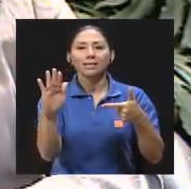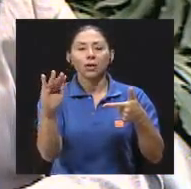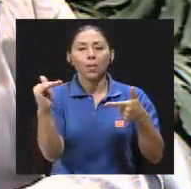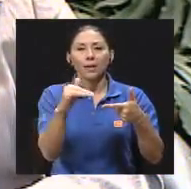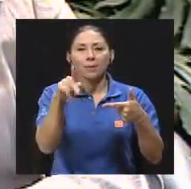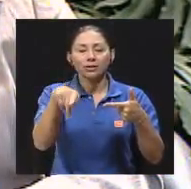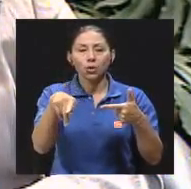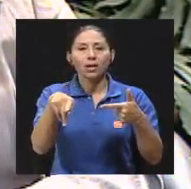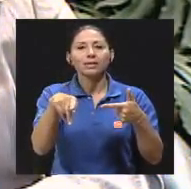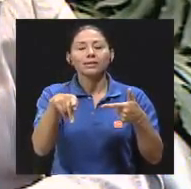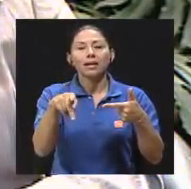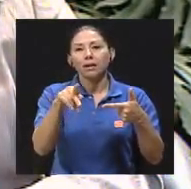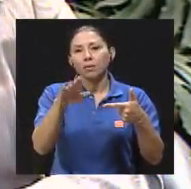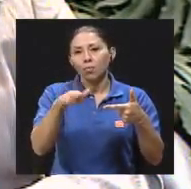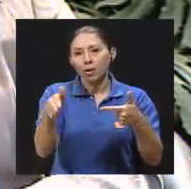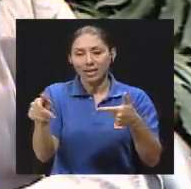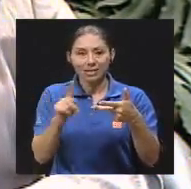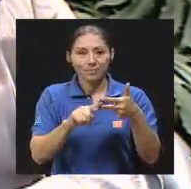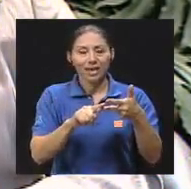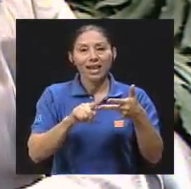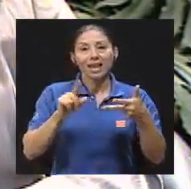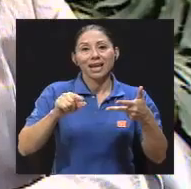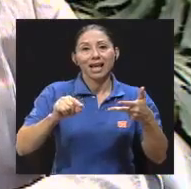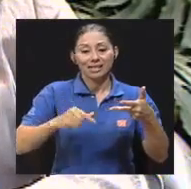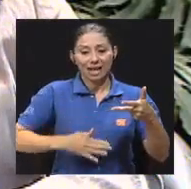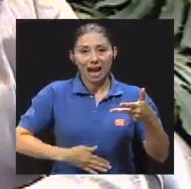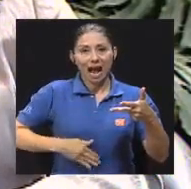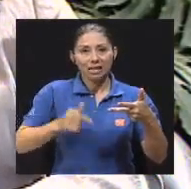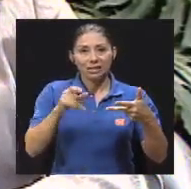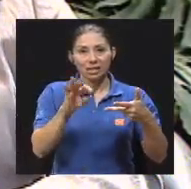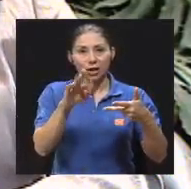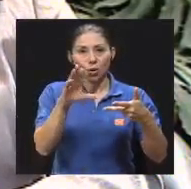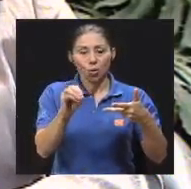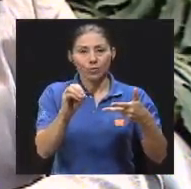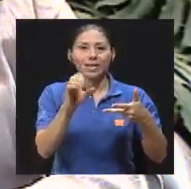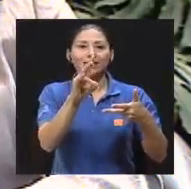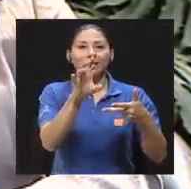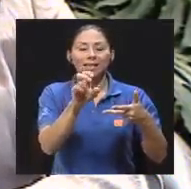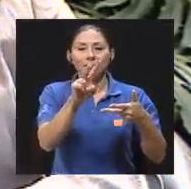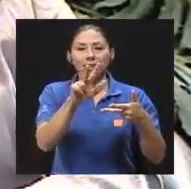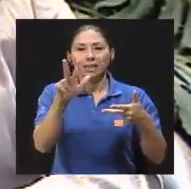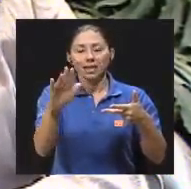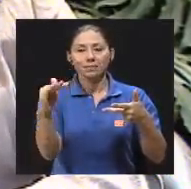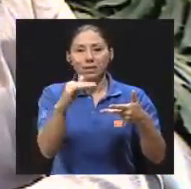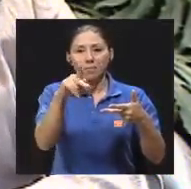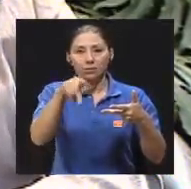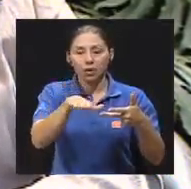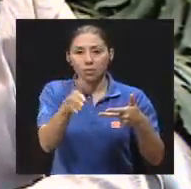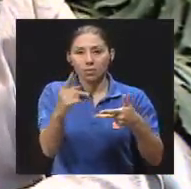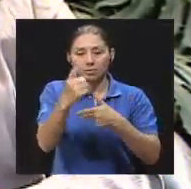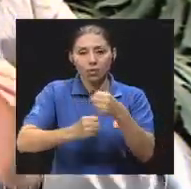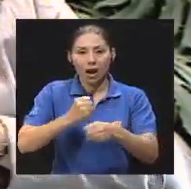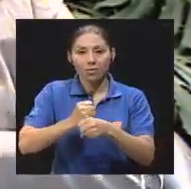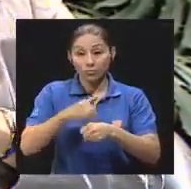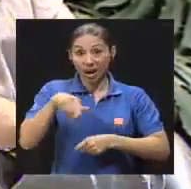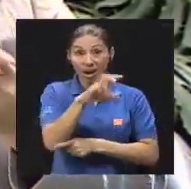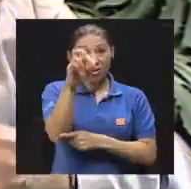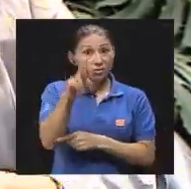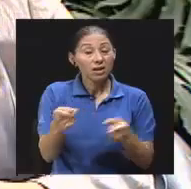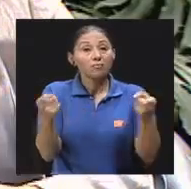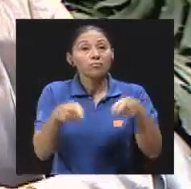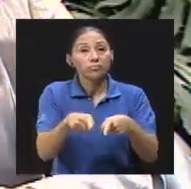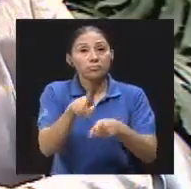gástrico con 723 mil muertes al año. Y en Costa Rica, el cáncer gástrico es el que más se presenta, tanto la cantidad de